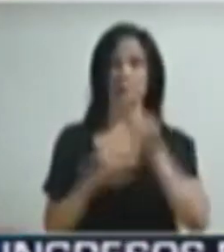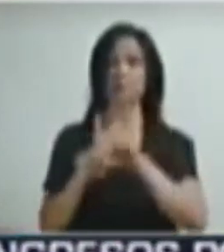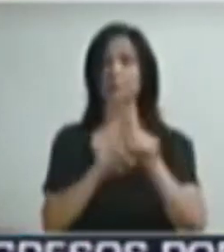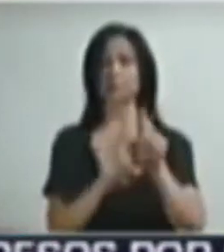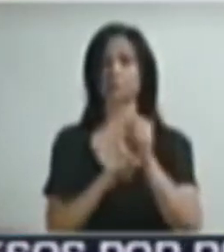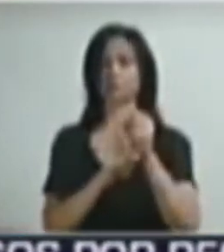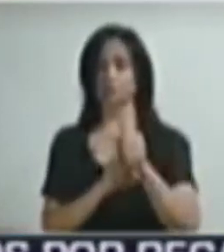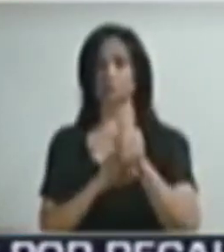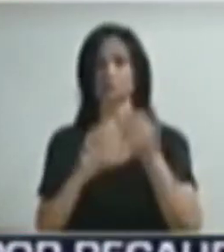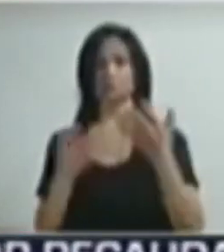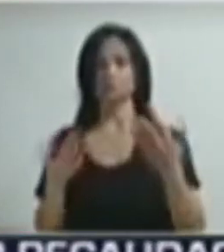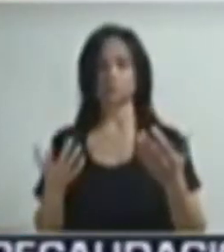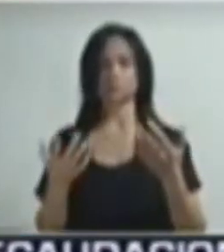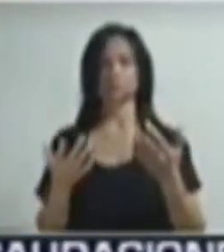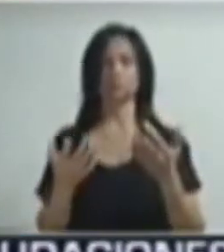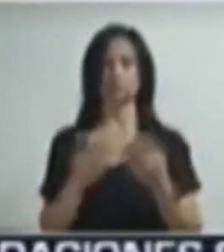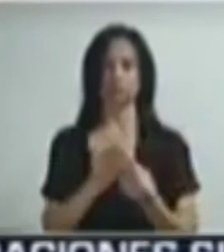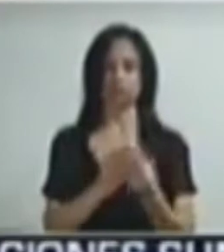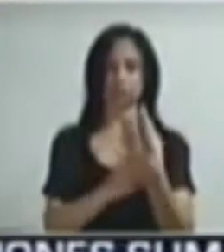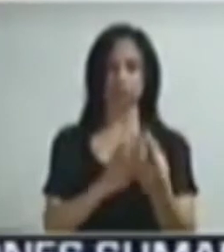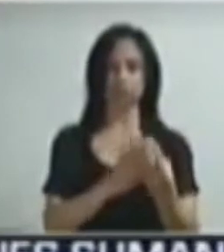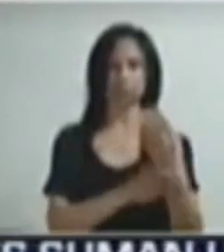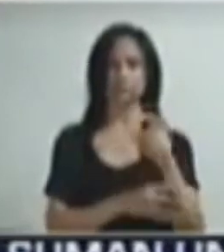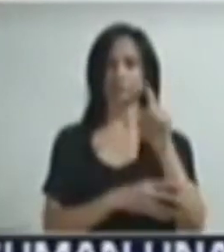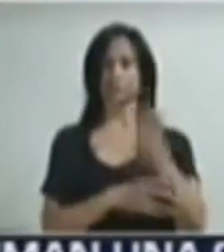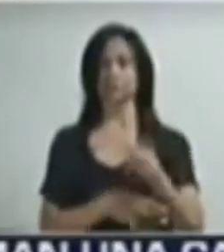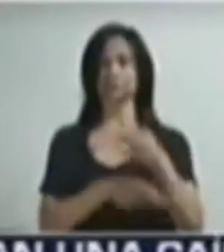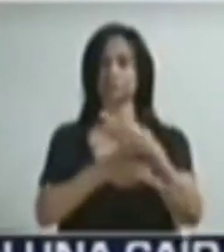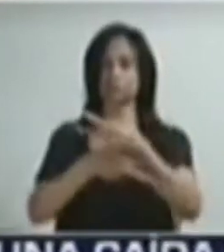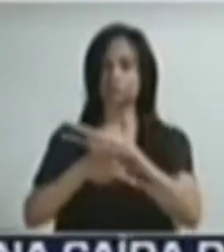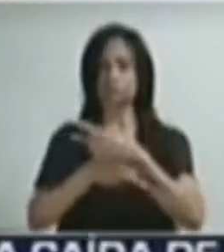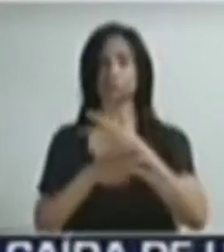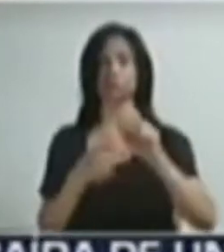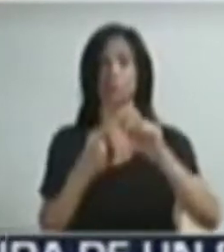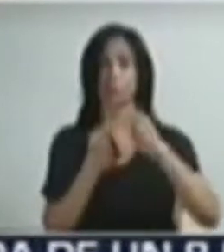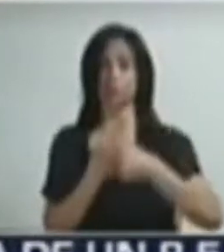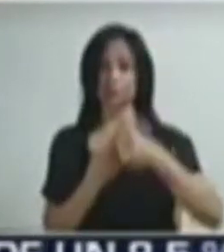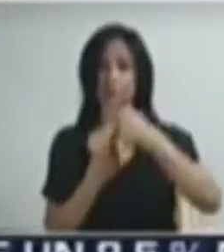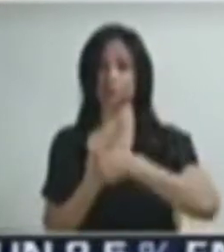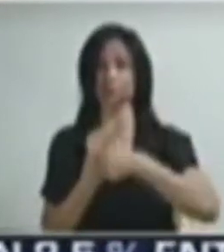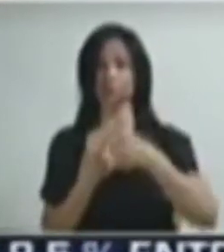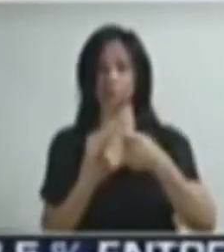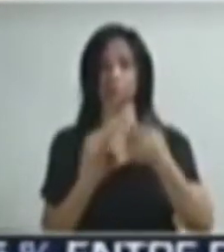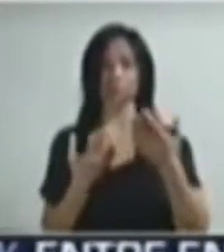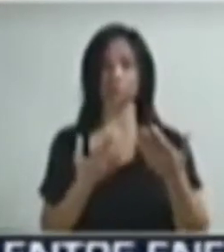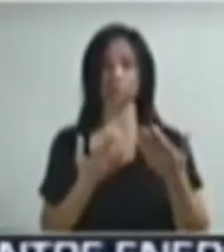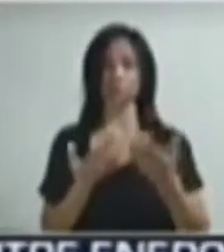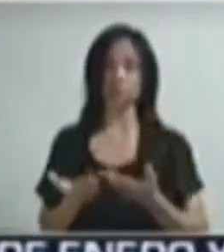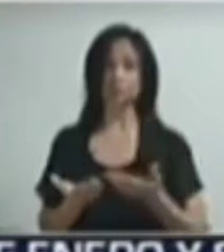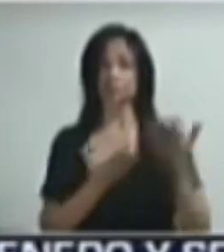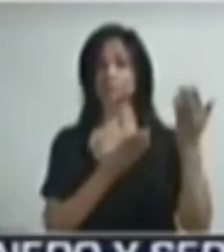a un cultivo que demanda de tanto cuidado como el banano, sobre todo el banano de exportación, con